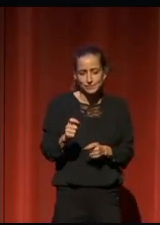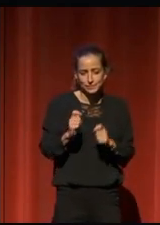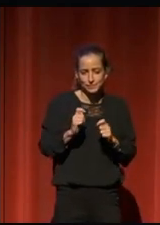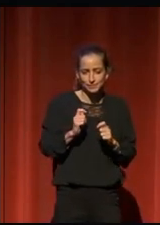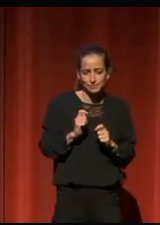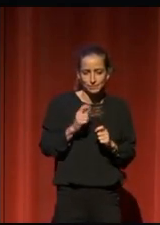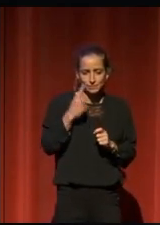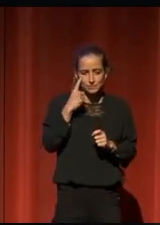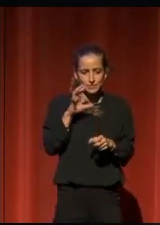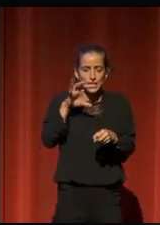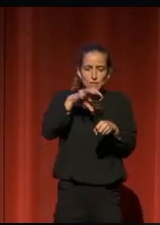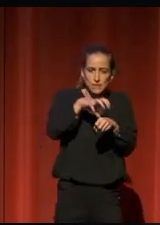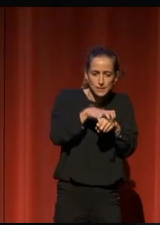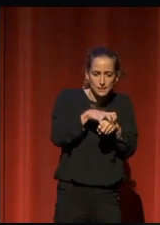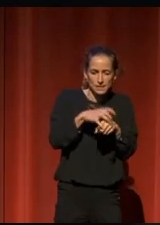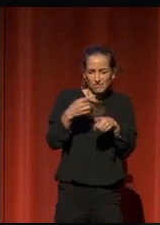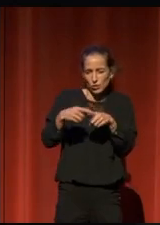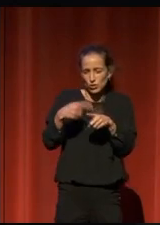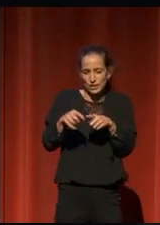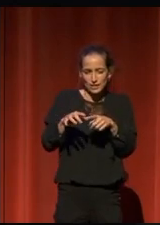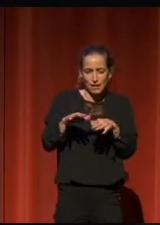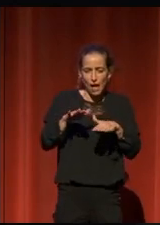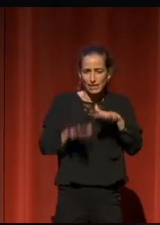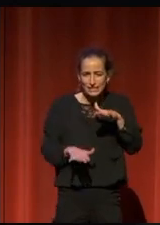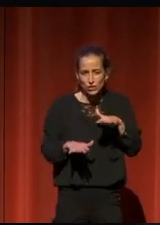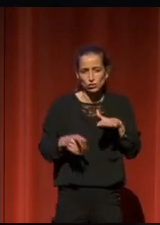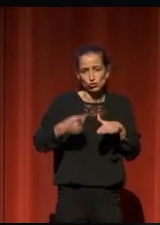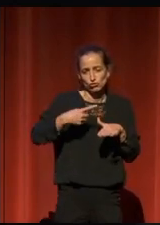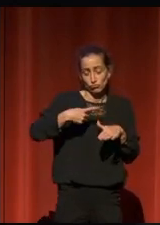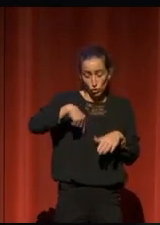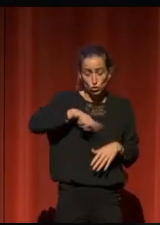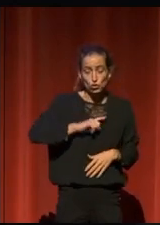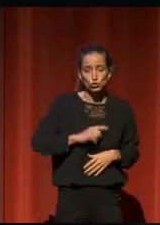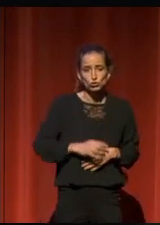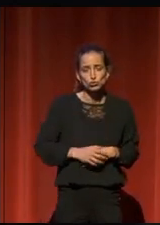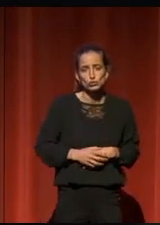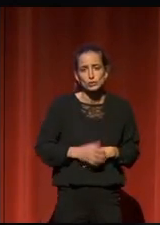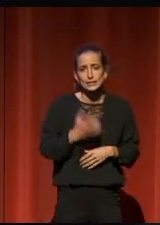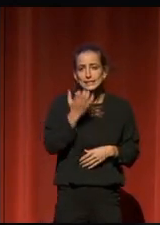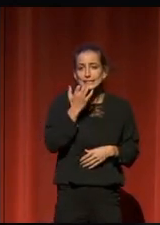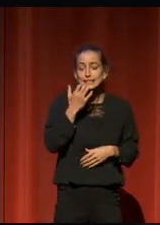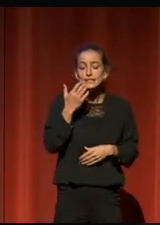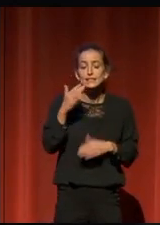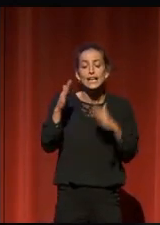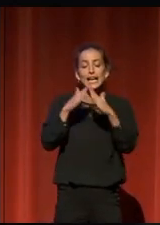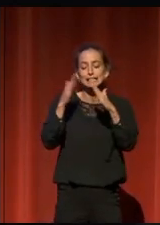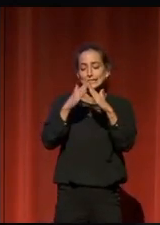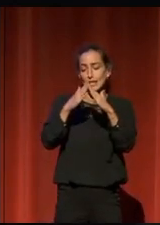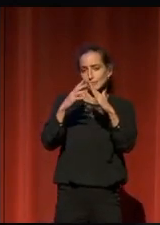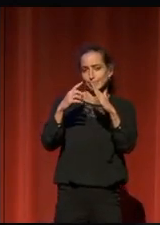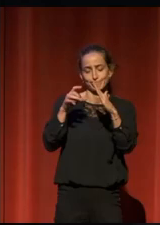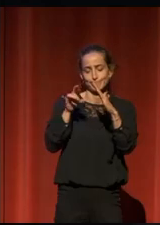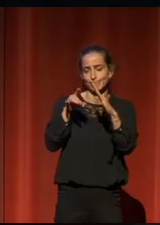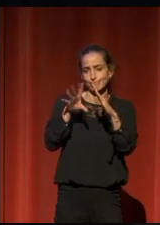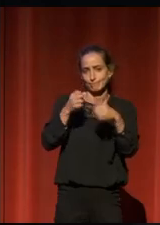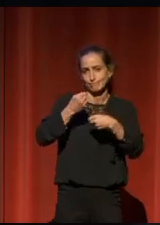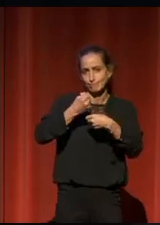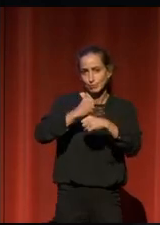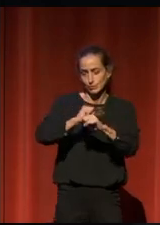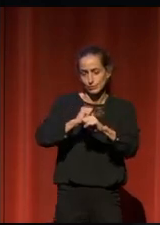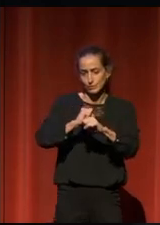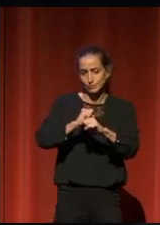lo abatido, nosotros. Si te echan de casa, te los